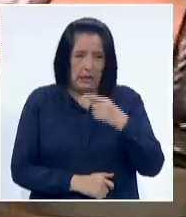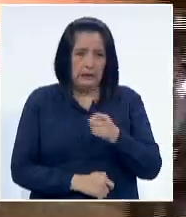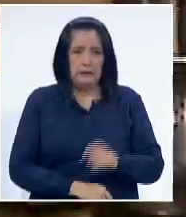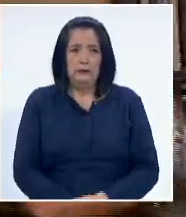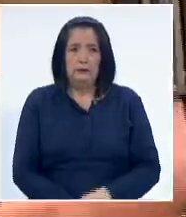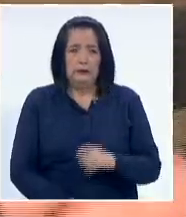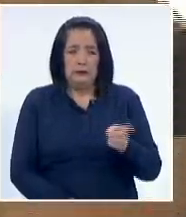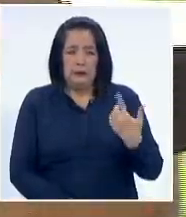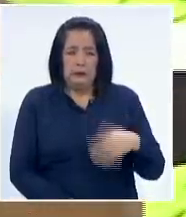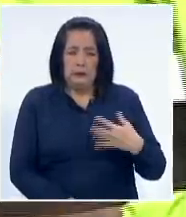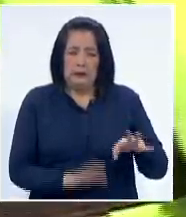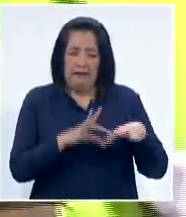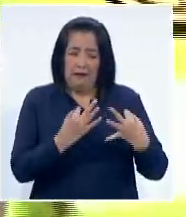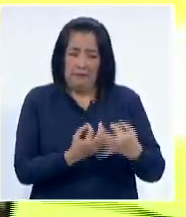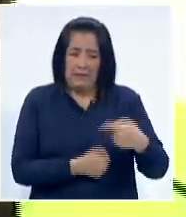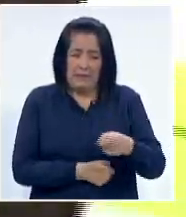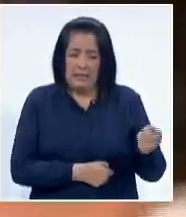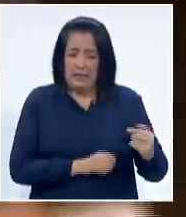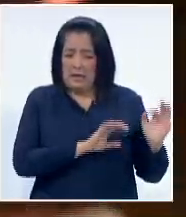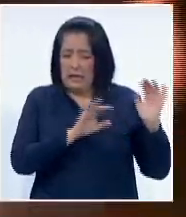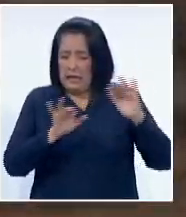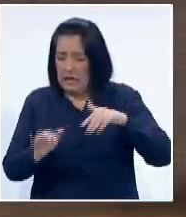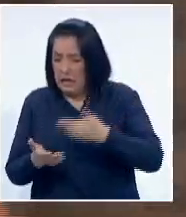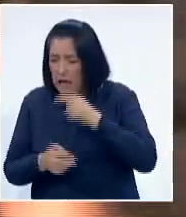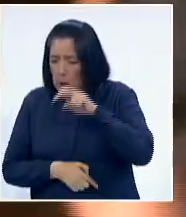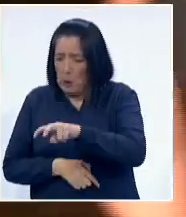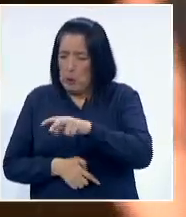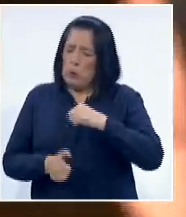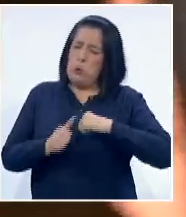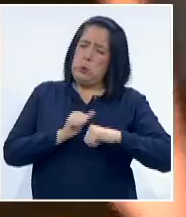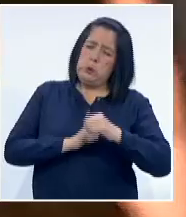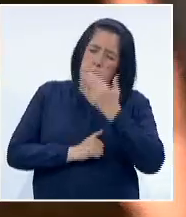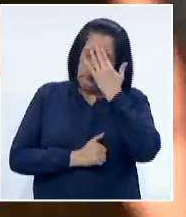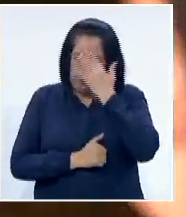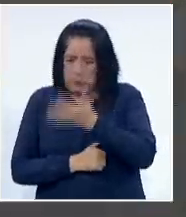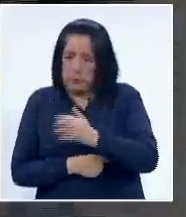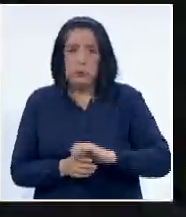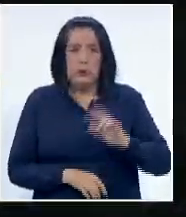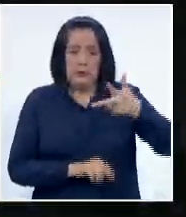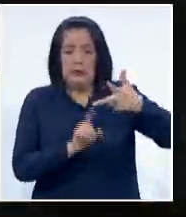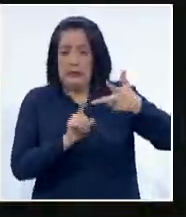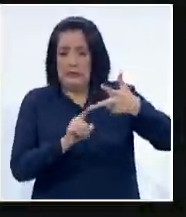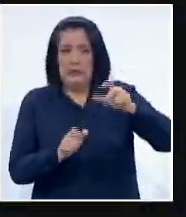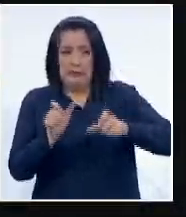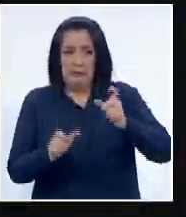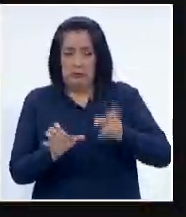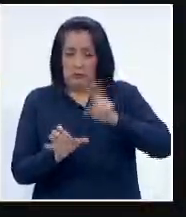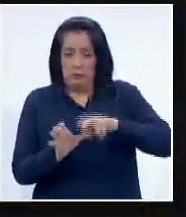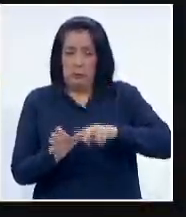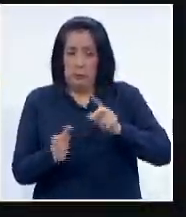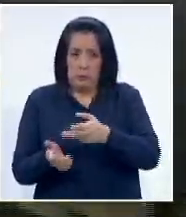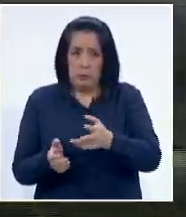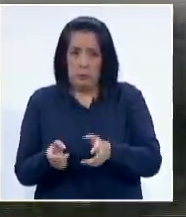El dolor de la familia era inevitable al llegar a la escena del fatal desenlace. Una tercera persona, Junior Villanueva, iba de